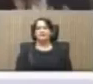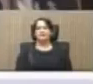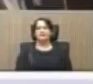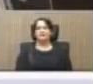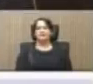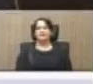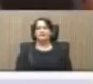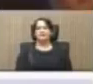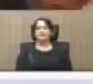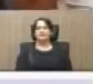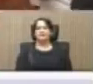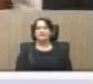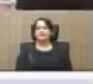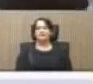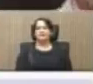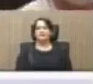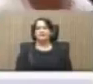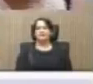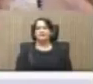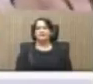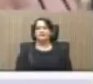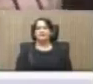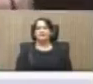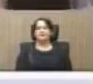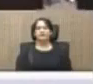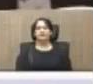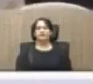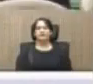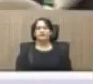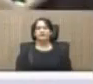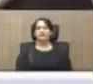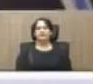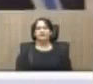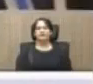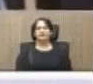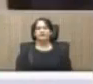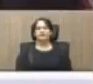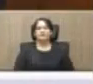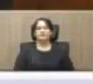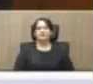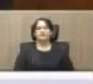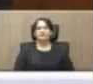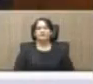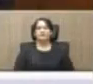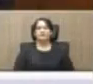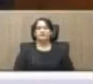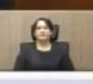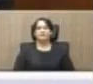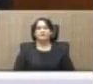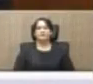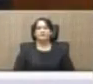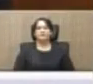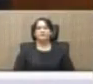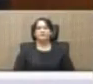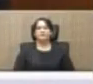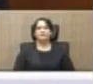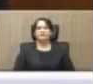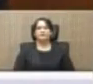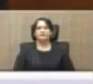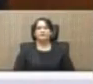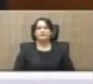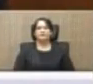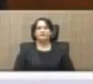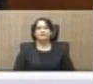de atención en la seguridad social y el impacto de la delincuencia y el narcotráfico el nuevo presidente fue electo por el conservador